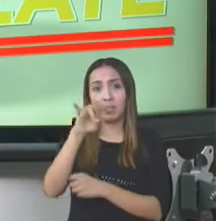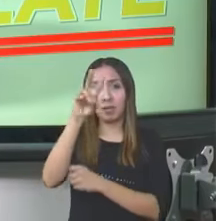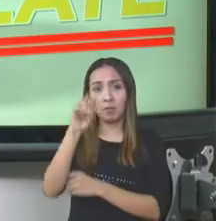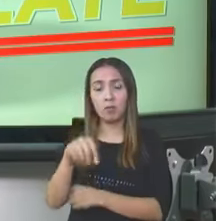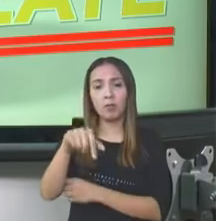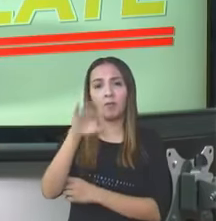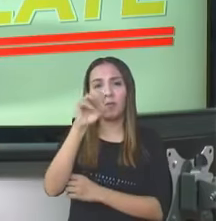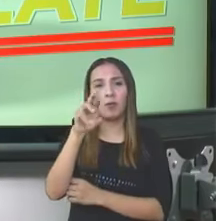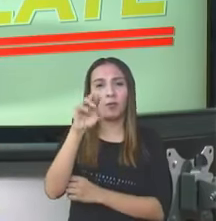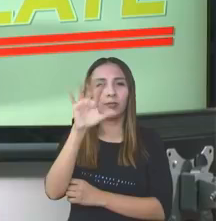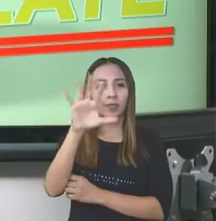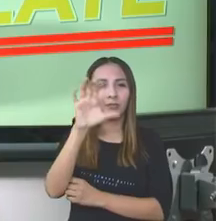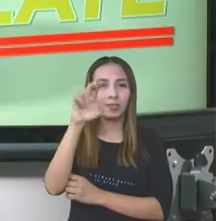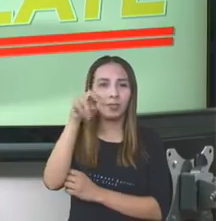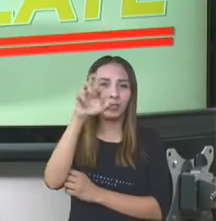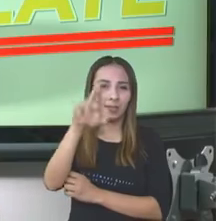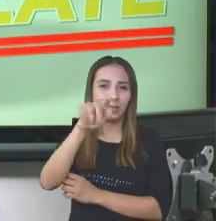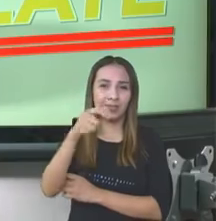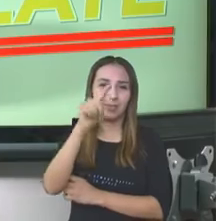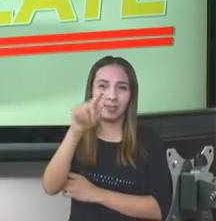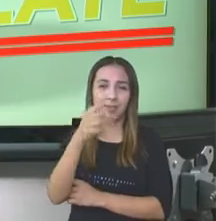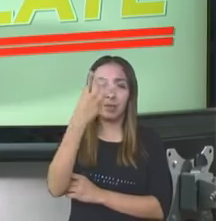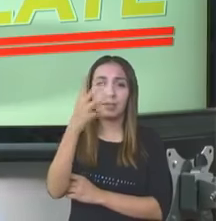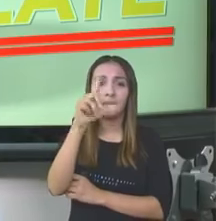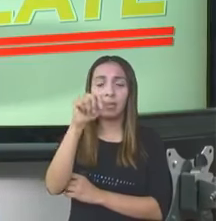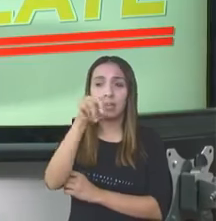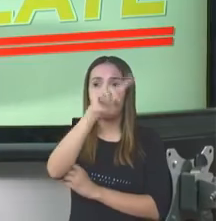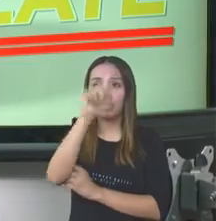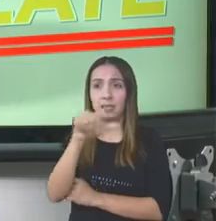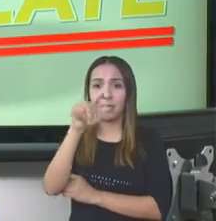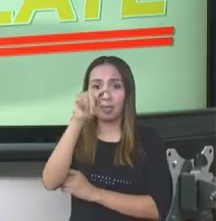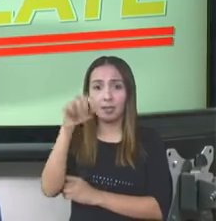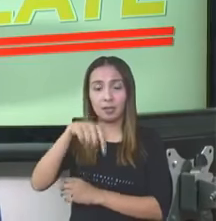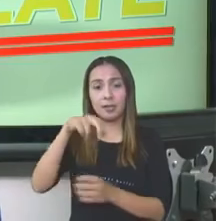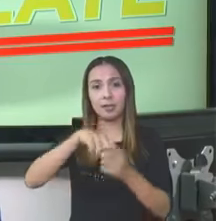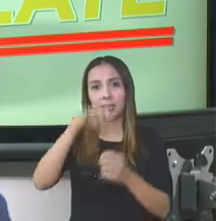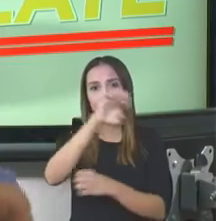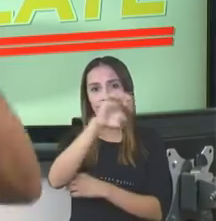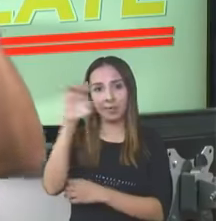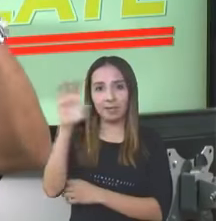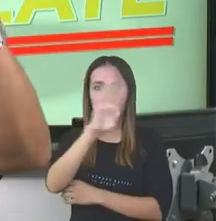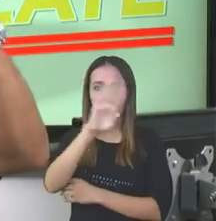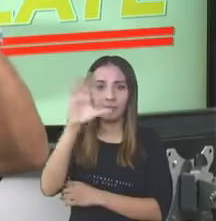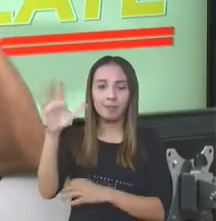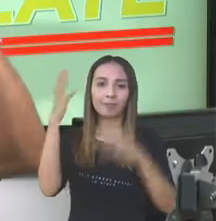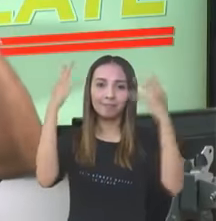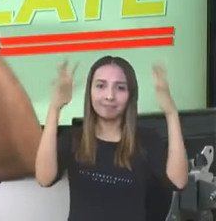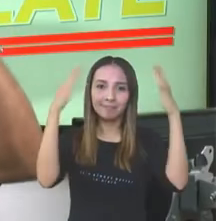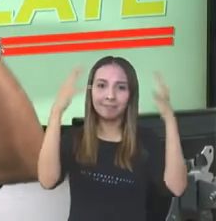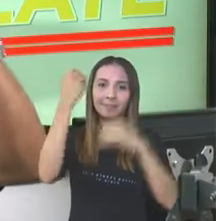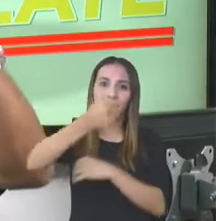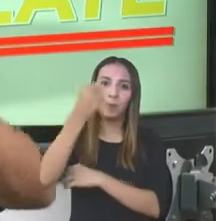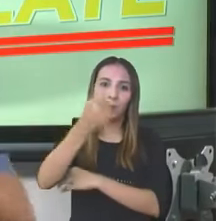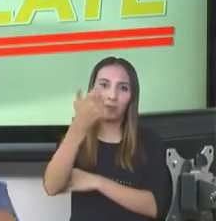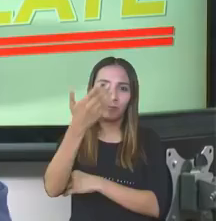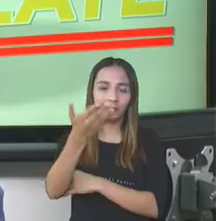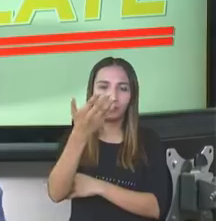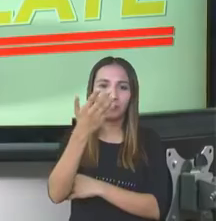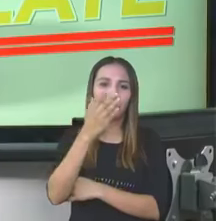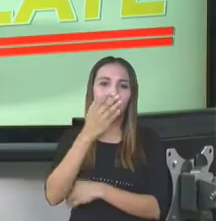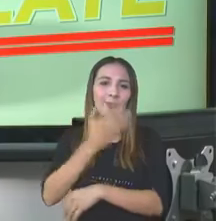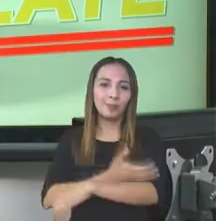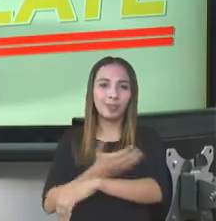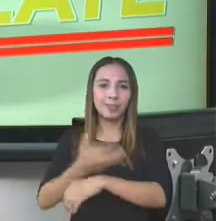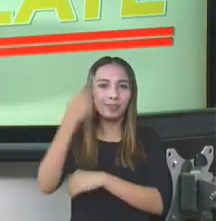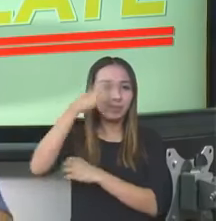Foro 5 de CNR Canal 73 y Lánzate en Ensenada, Baja California. Saludo con un aplauso a nuestra